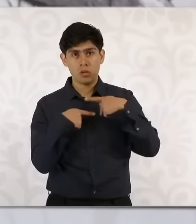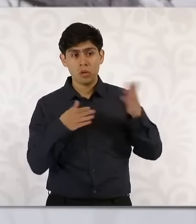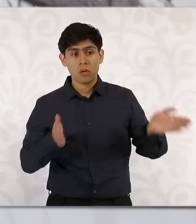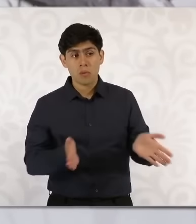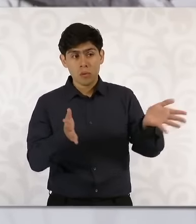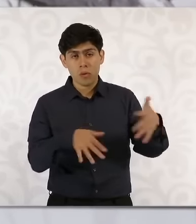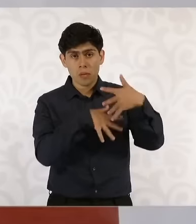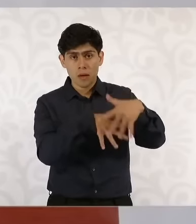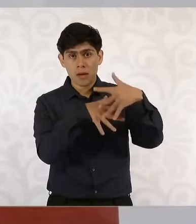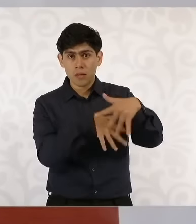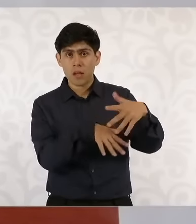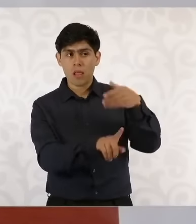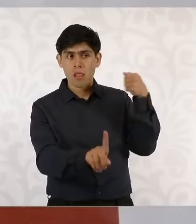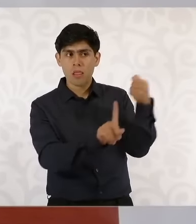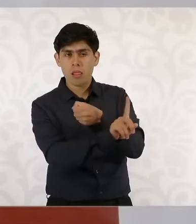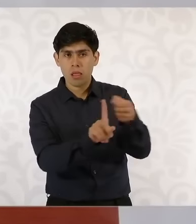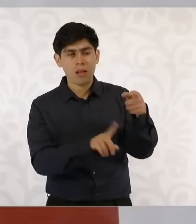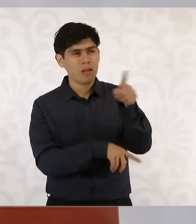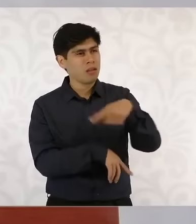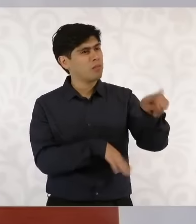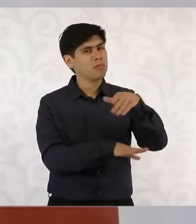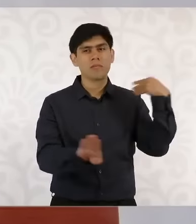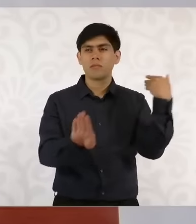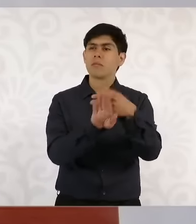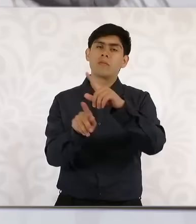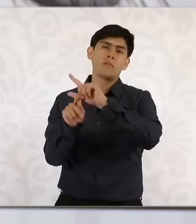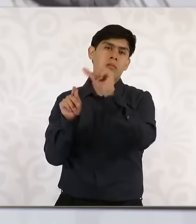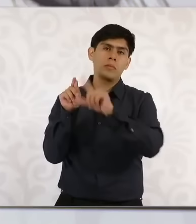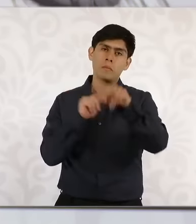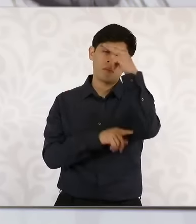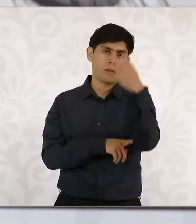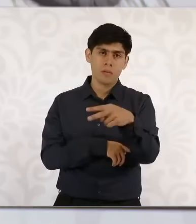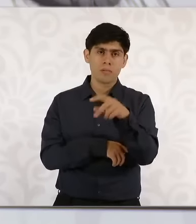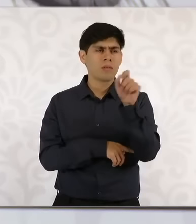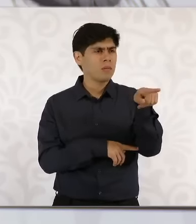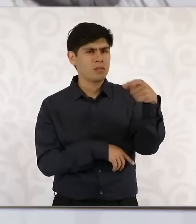al país. Y se hacen mal a sí mismos.